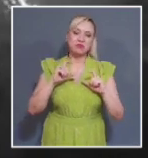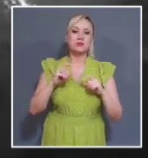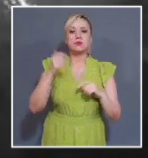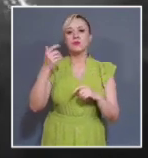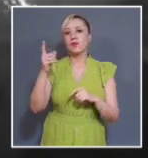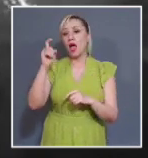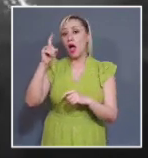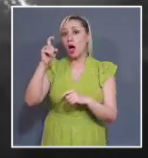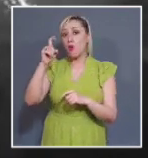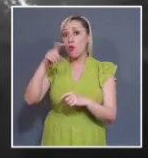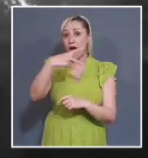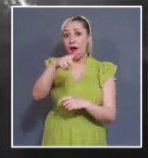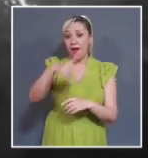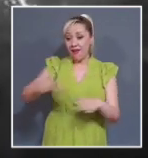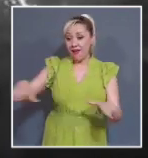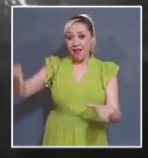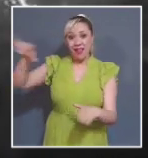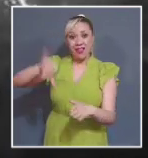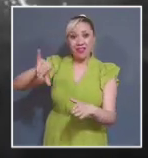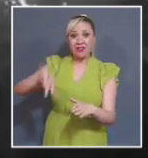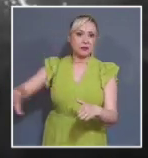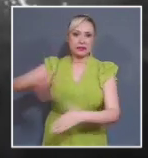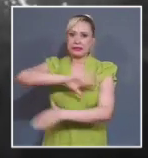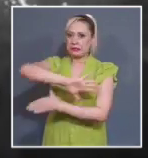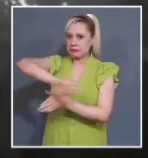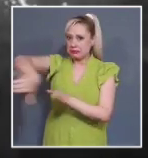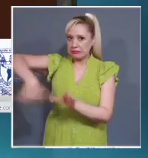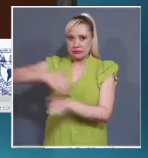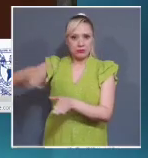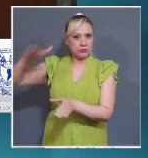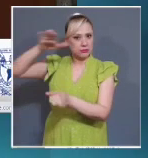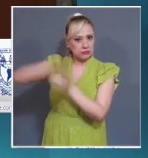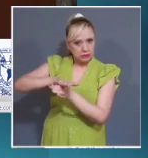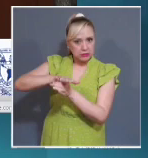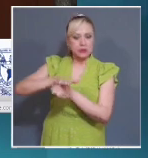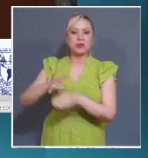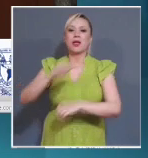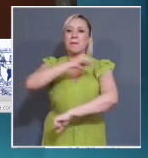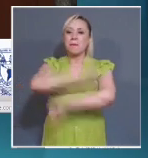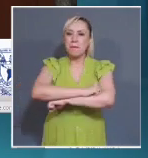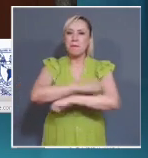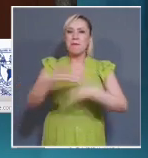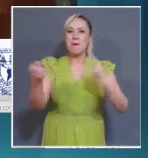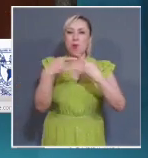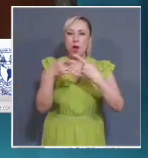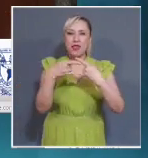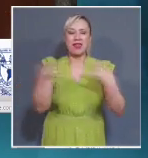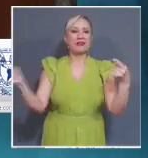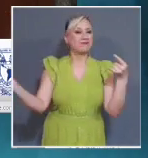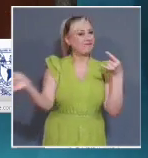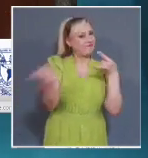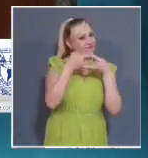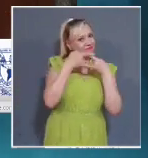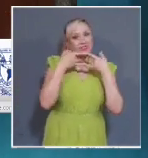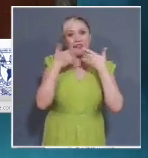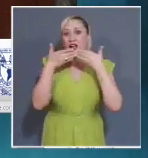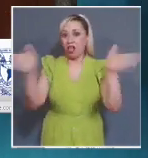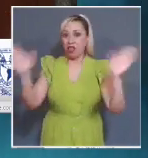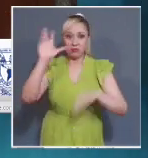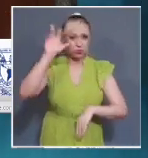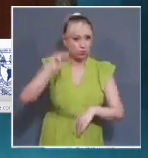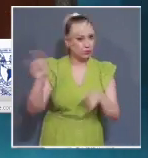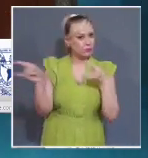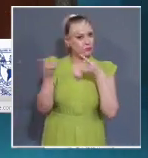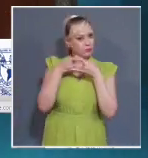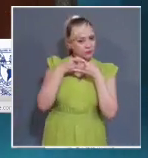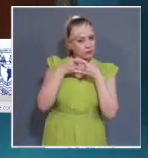y ventanas, así como no realizar actividades al aire libre. Limpiar ojos y garganta con agua limpia. Cubrir